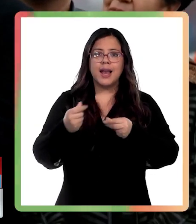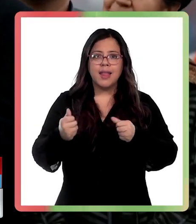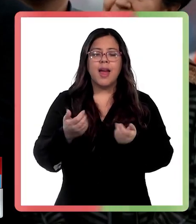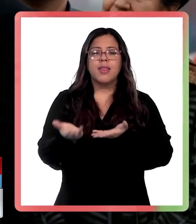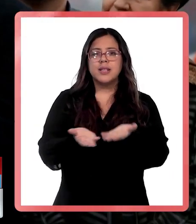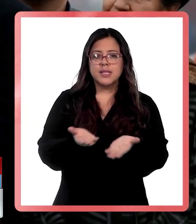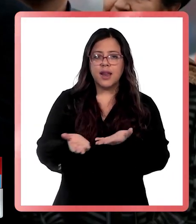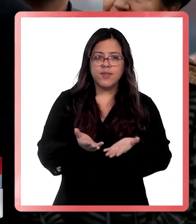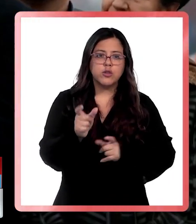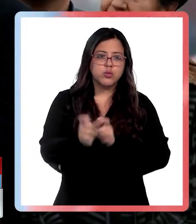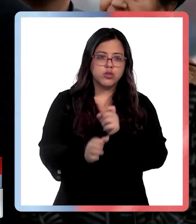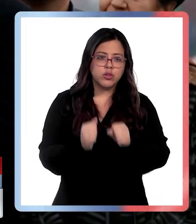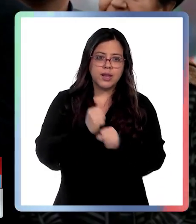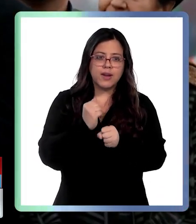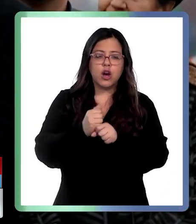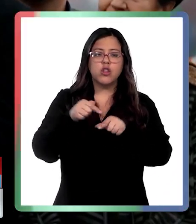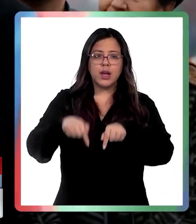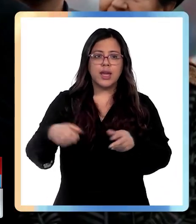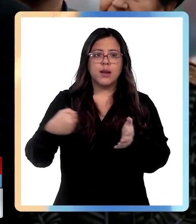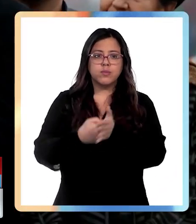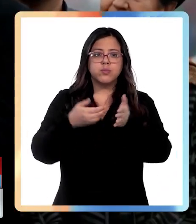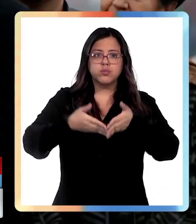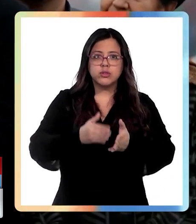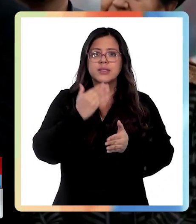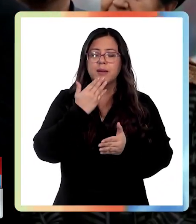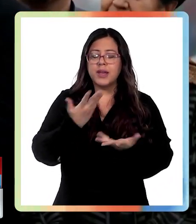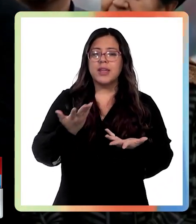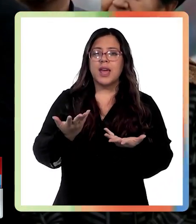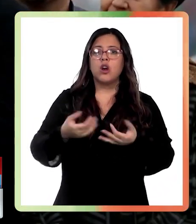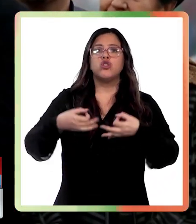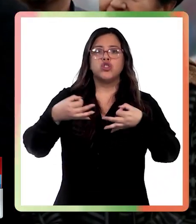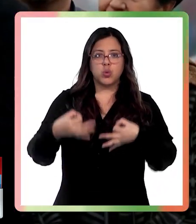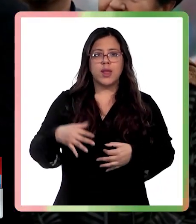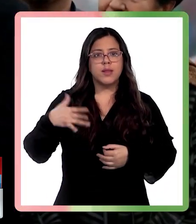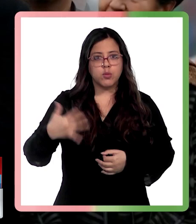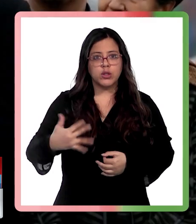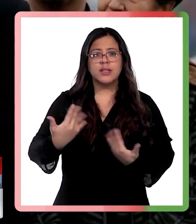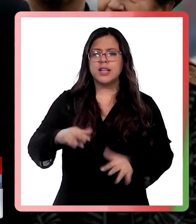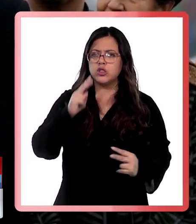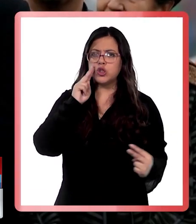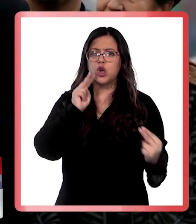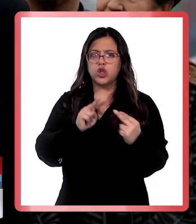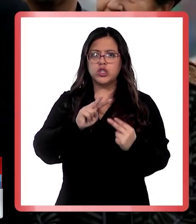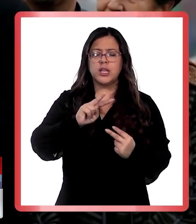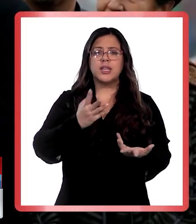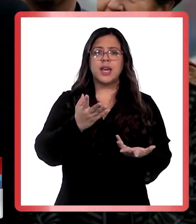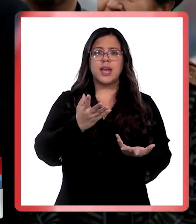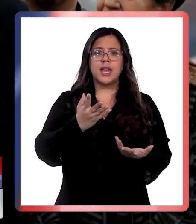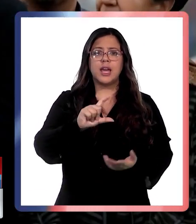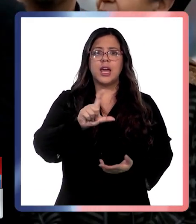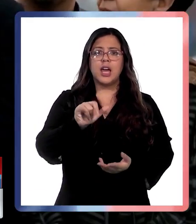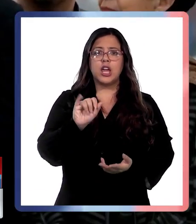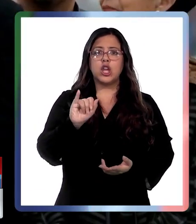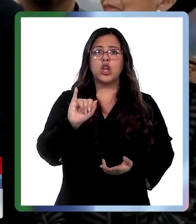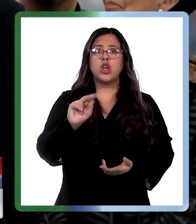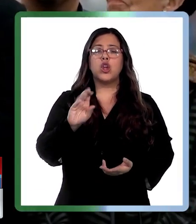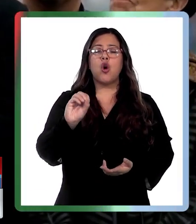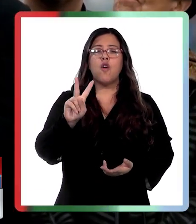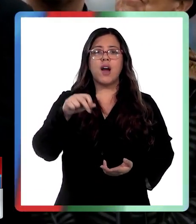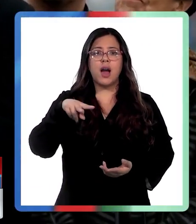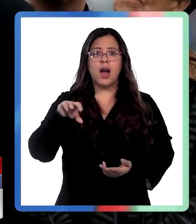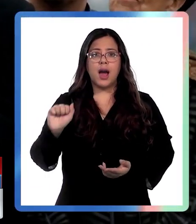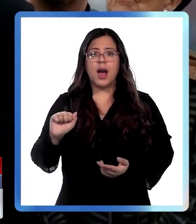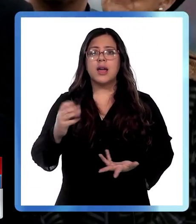a los servicios que realizan a diario los trabajadores del puerto y además con medidas de seguridad que son muy importantes. Conocí a Joana,